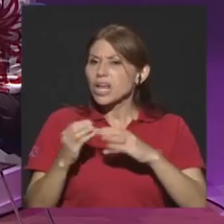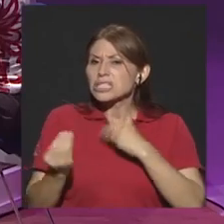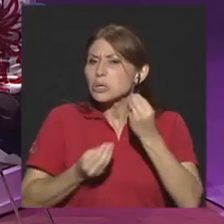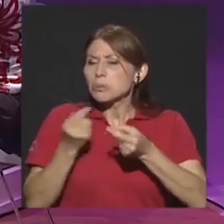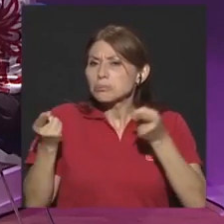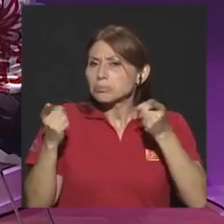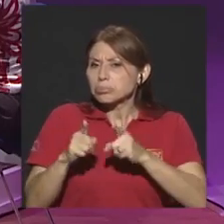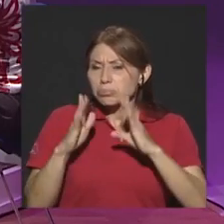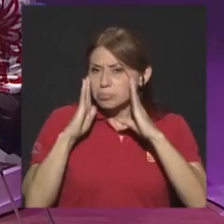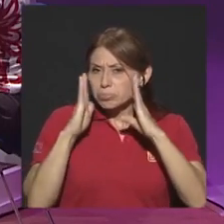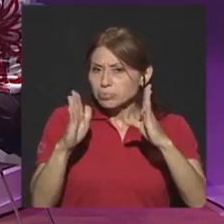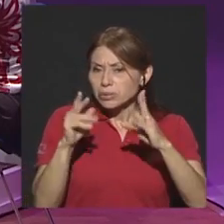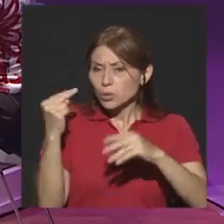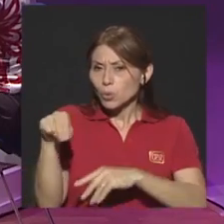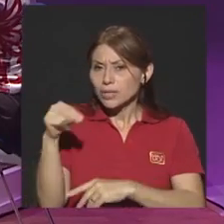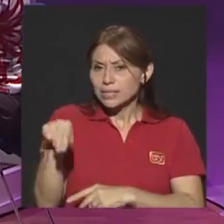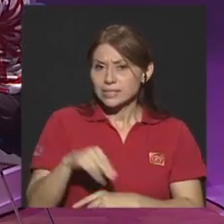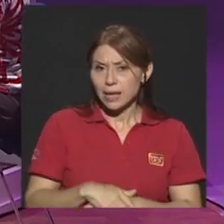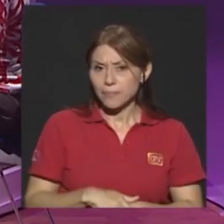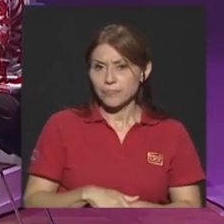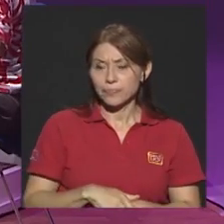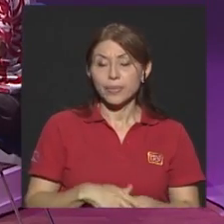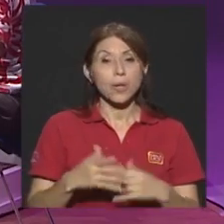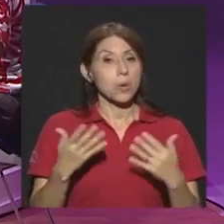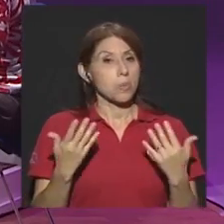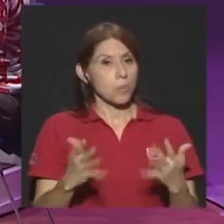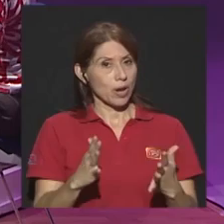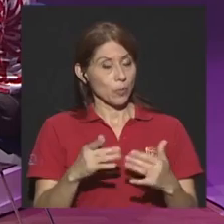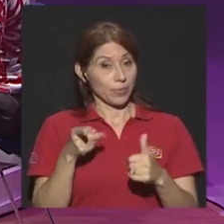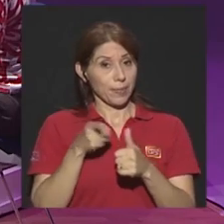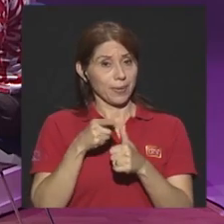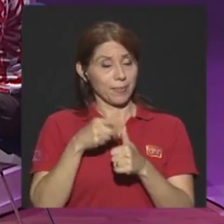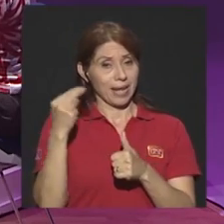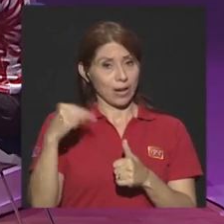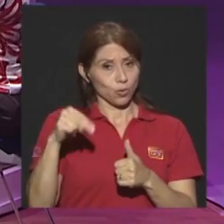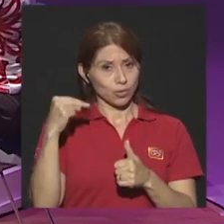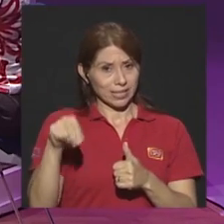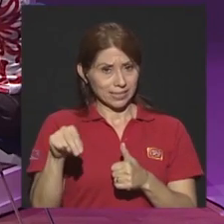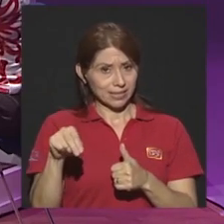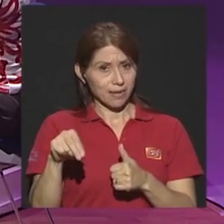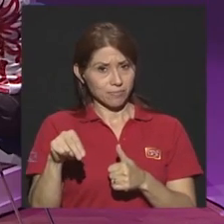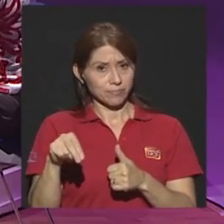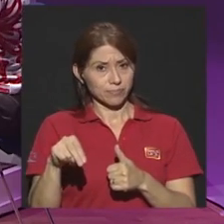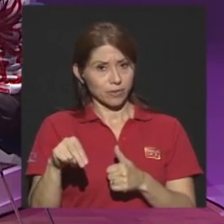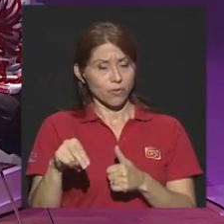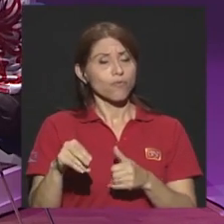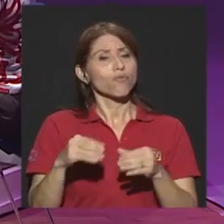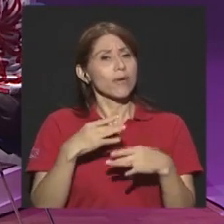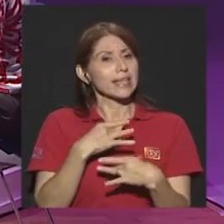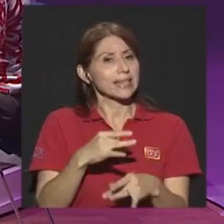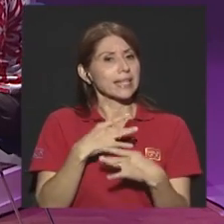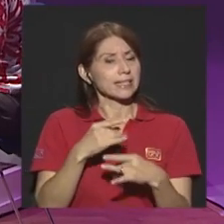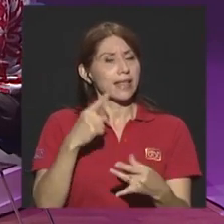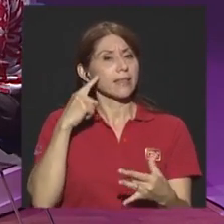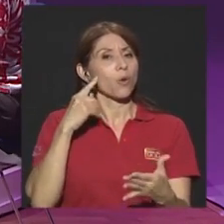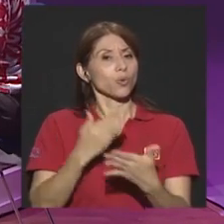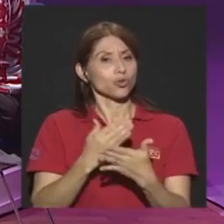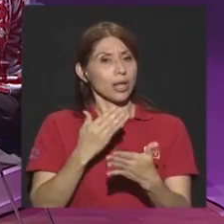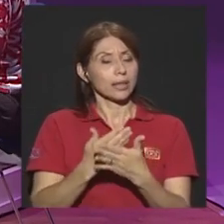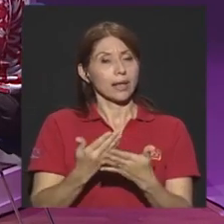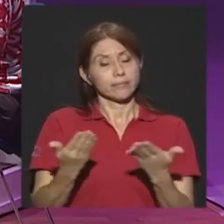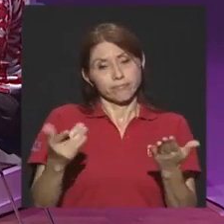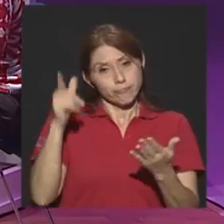la primera noticia que sale fue interesante, pues, constatar, obviamente es una figura